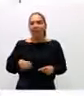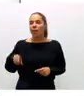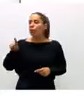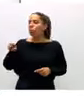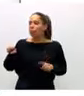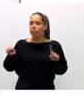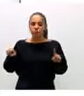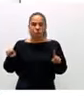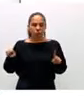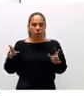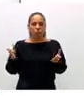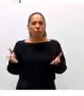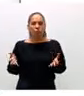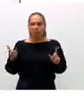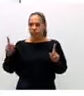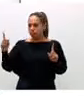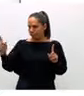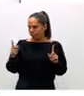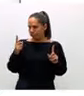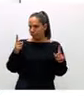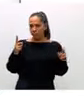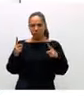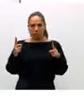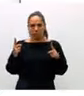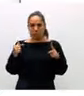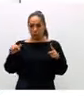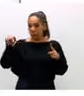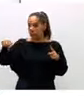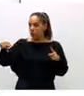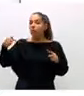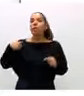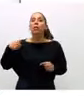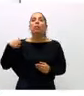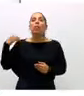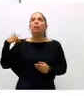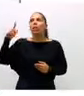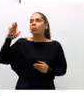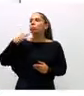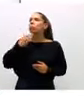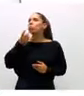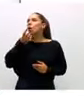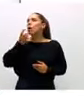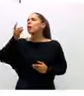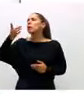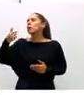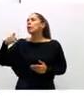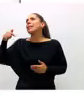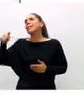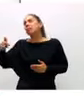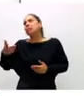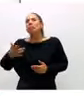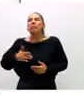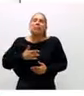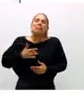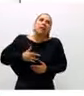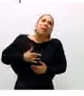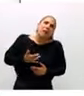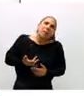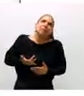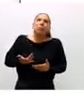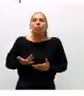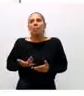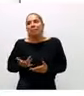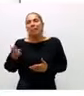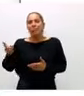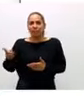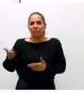pues, cada parte expone el conflicto tal como lo percibe y comenta cómo se siente. Esto es